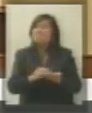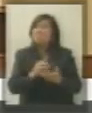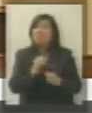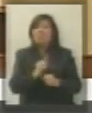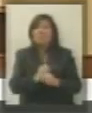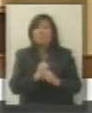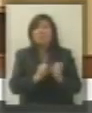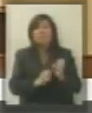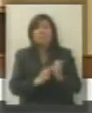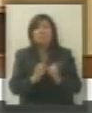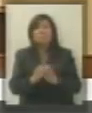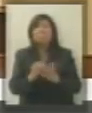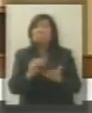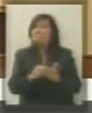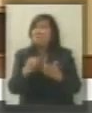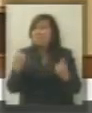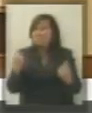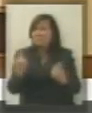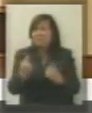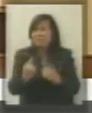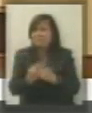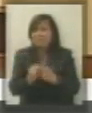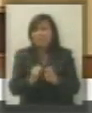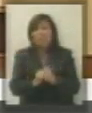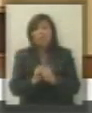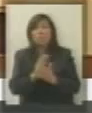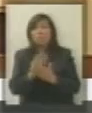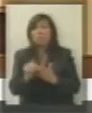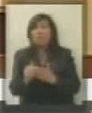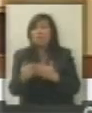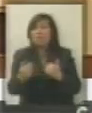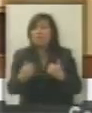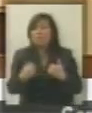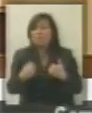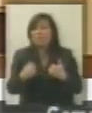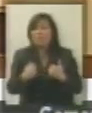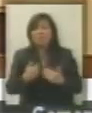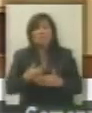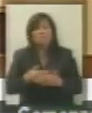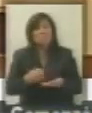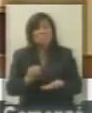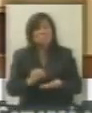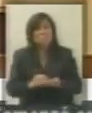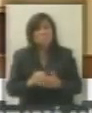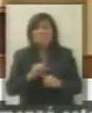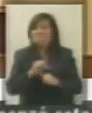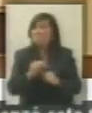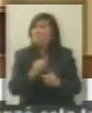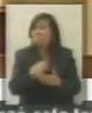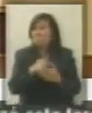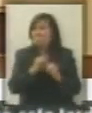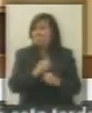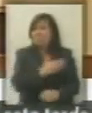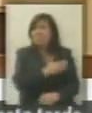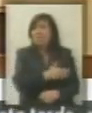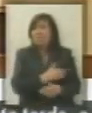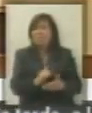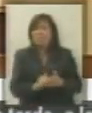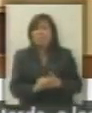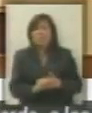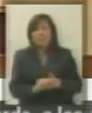un Estado más cercano al ciudadano, todo lo cual viene generando y generará un entorno favorable para las